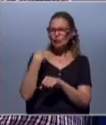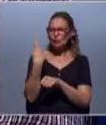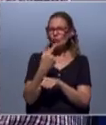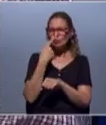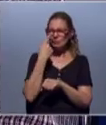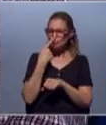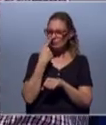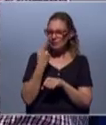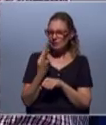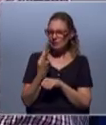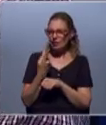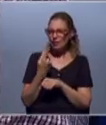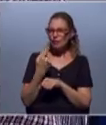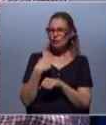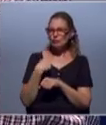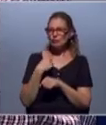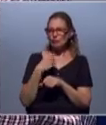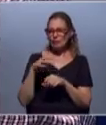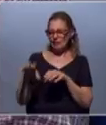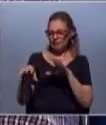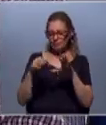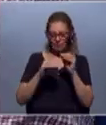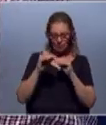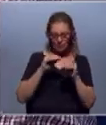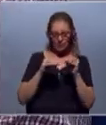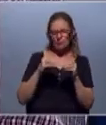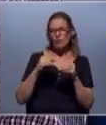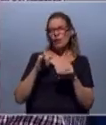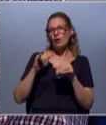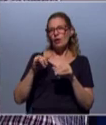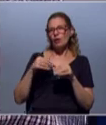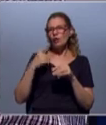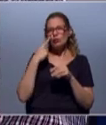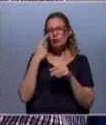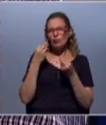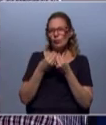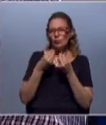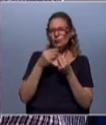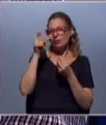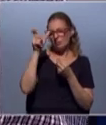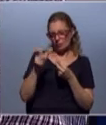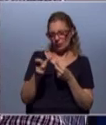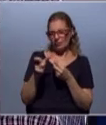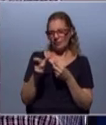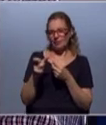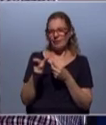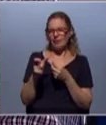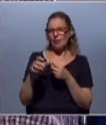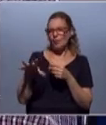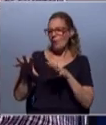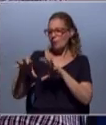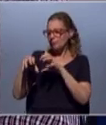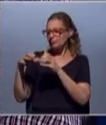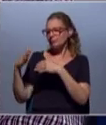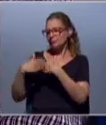interesan entonces yo le damos las iniciativas a todos he viajado muchísimo ha conocido mucha gente de este vecinos